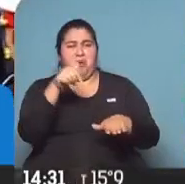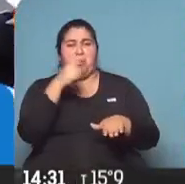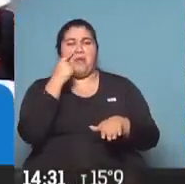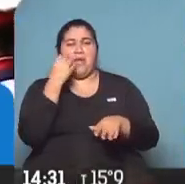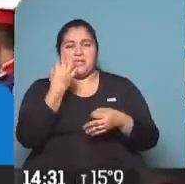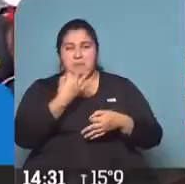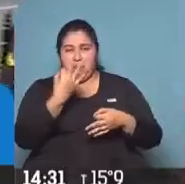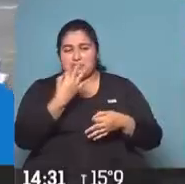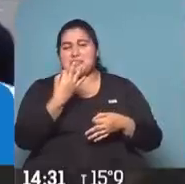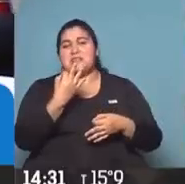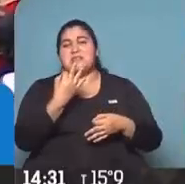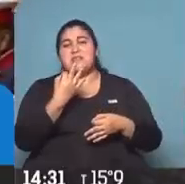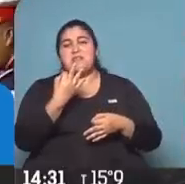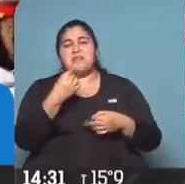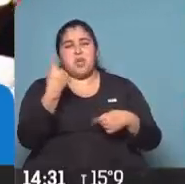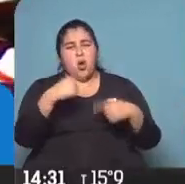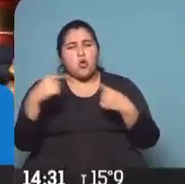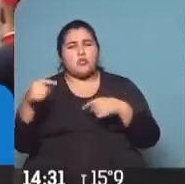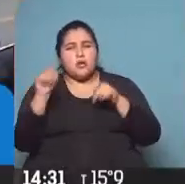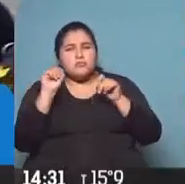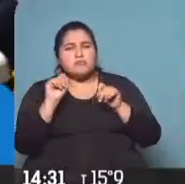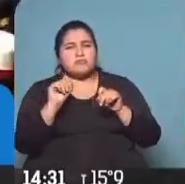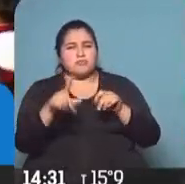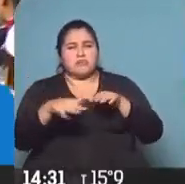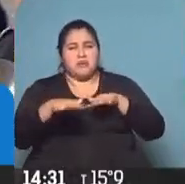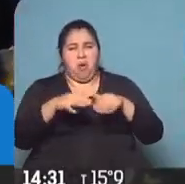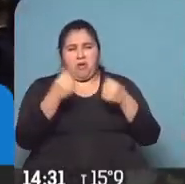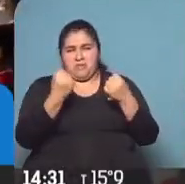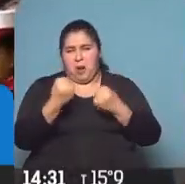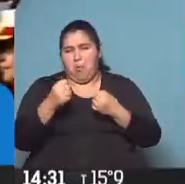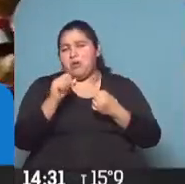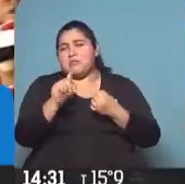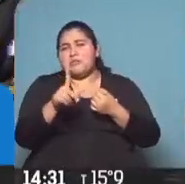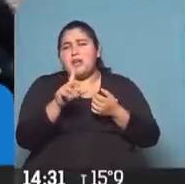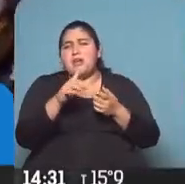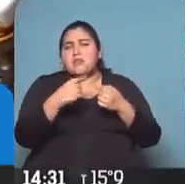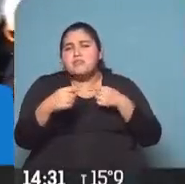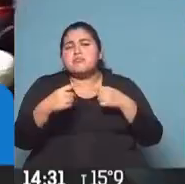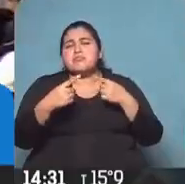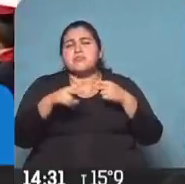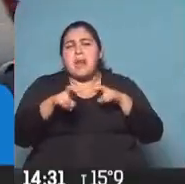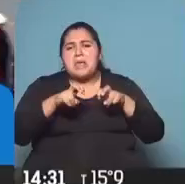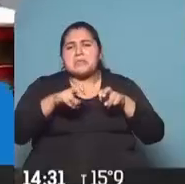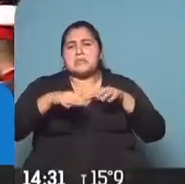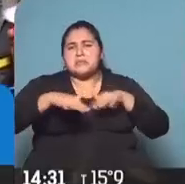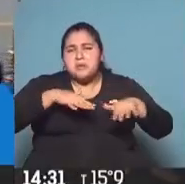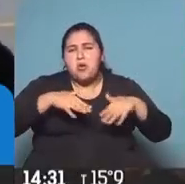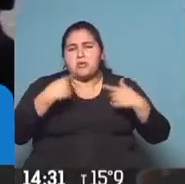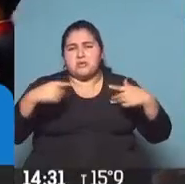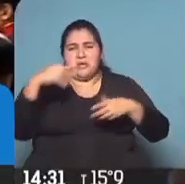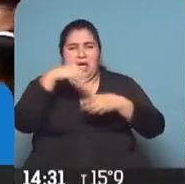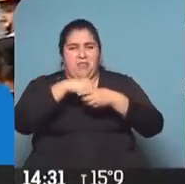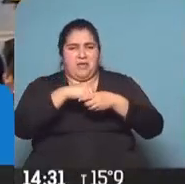independencia con todos los medios de transporte que son empleados para el cumplimiento de la misión en